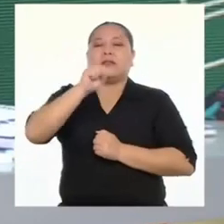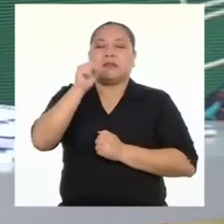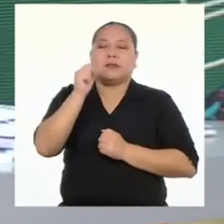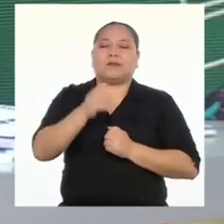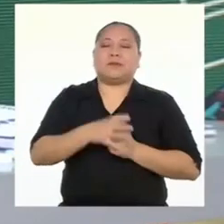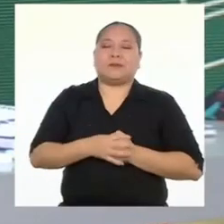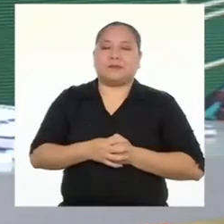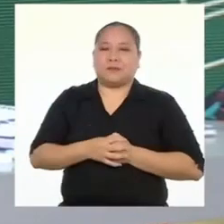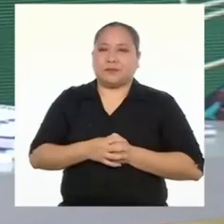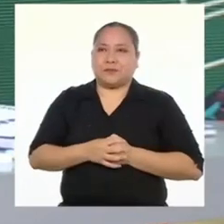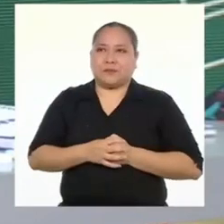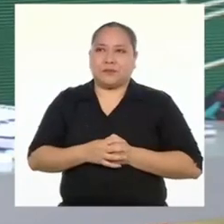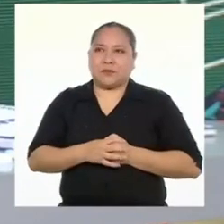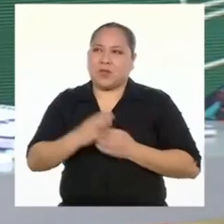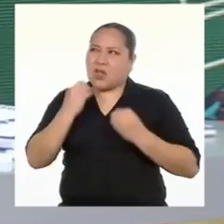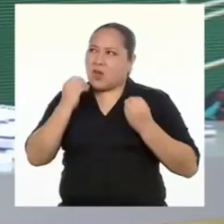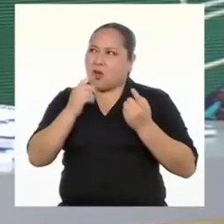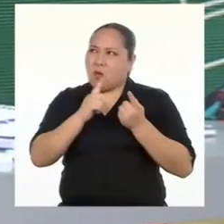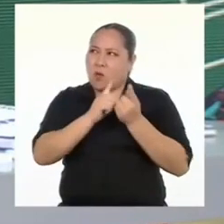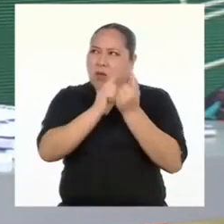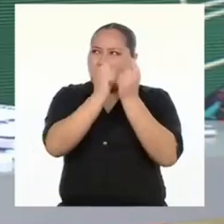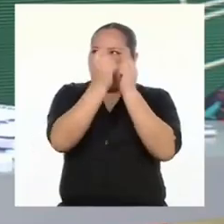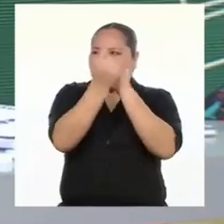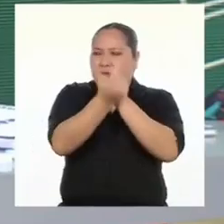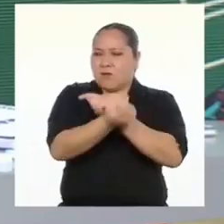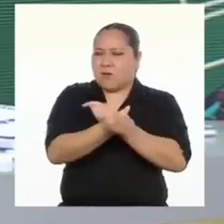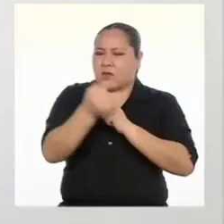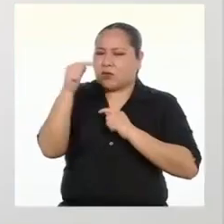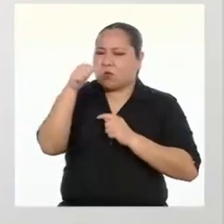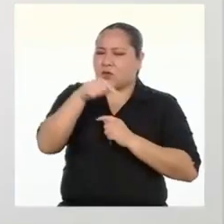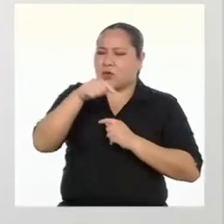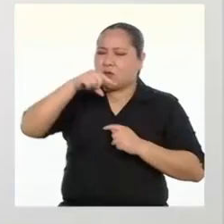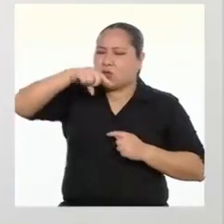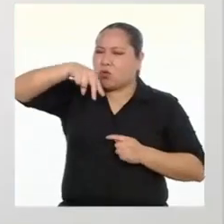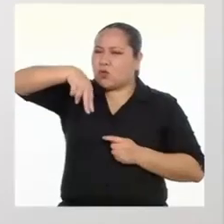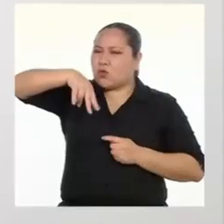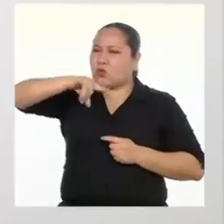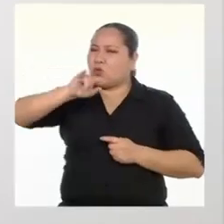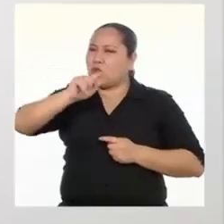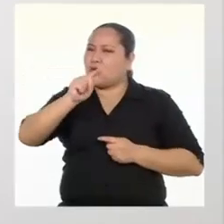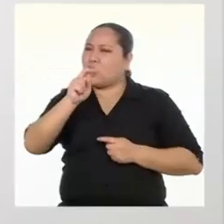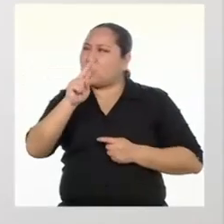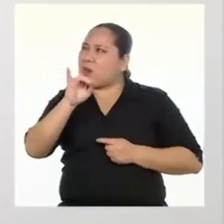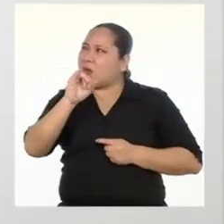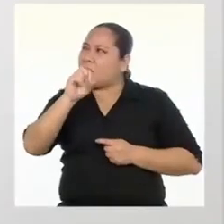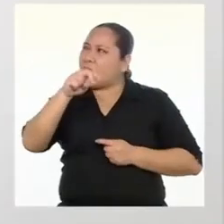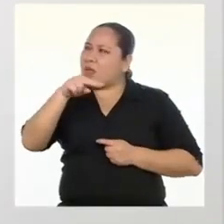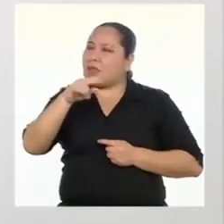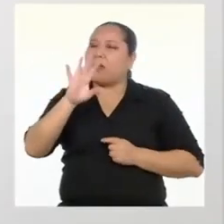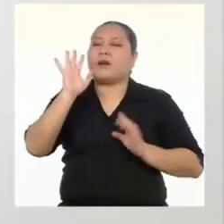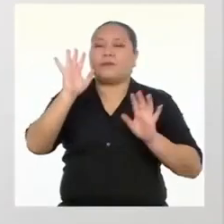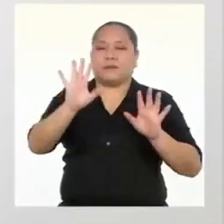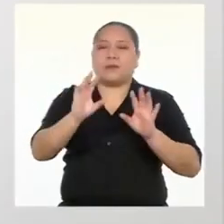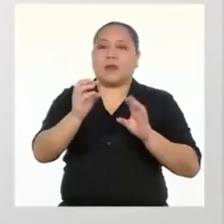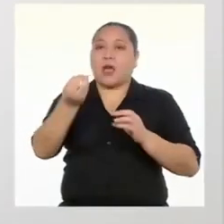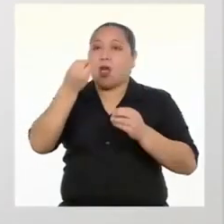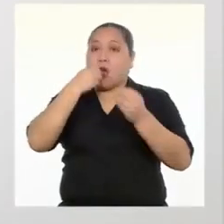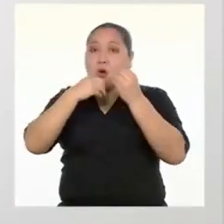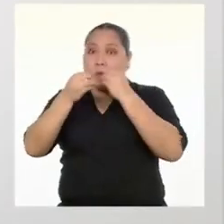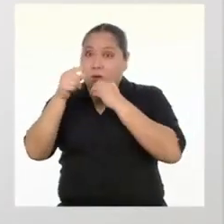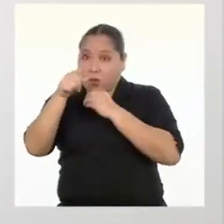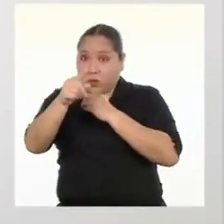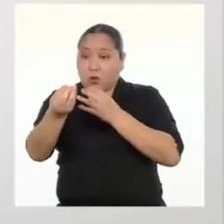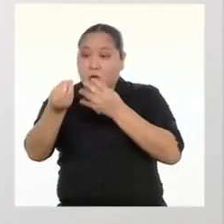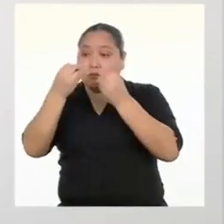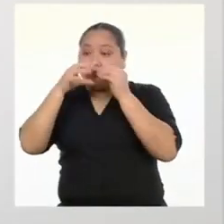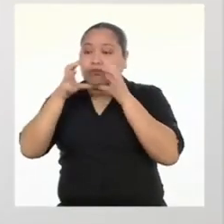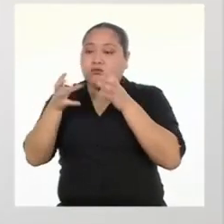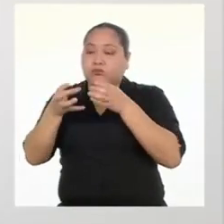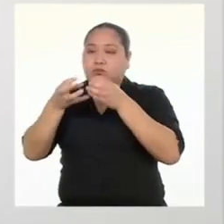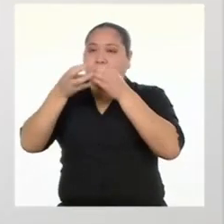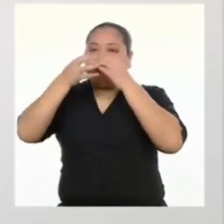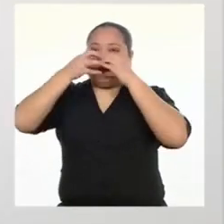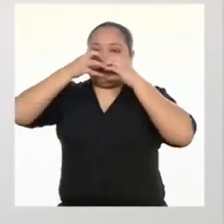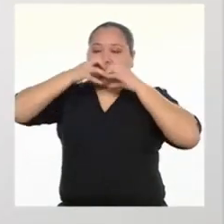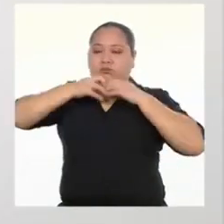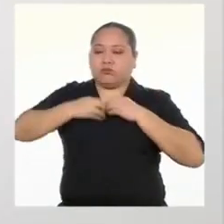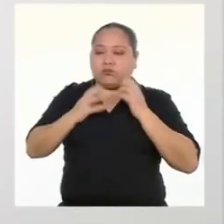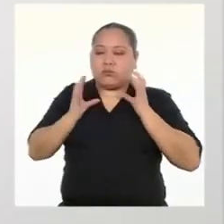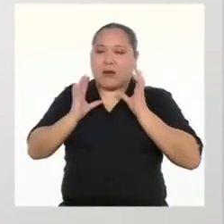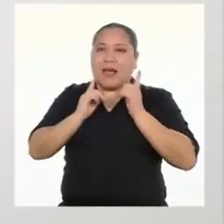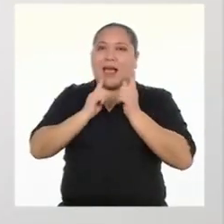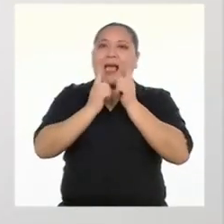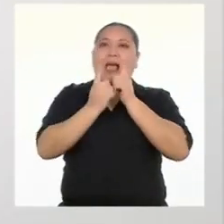Vaya. ¿Y cómo es la transformación de los nutrientes? Lo que ocurre es que los alimentos que consumimos se convierten en